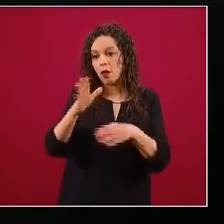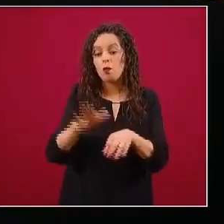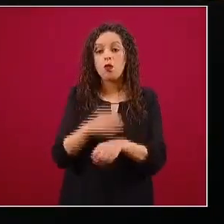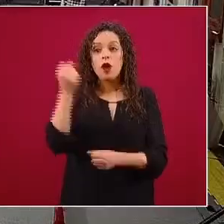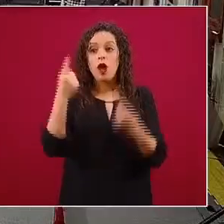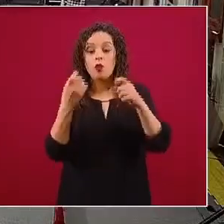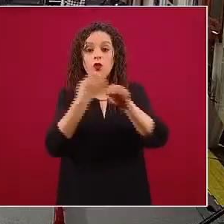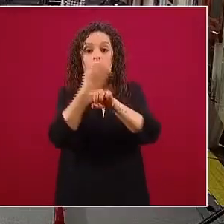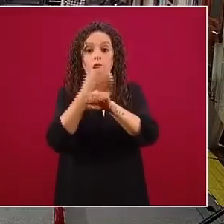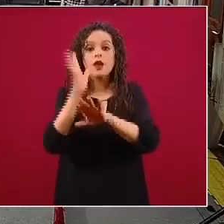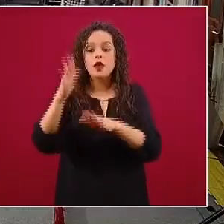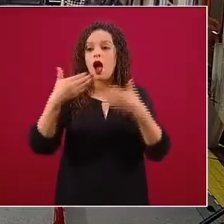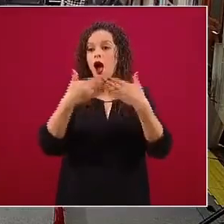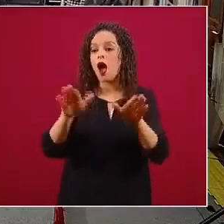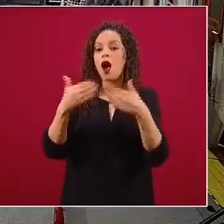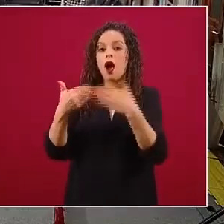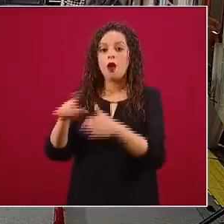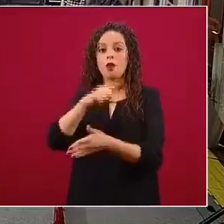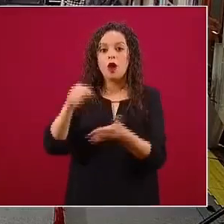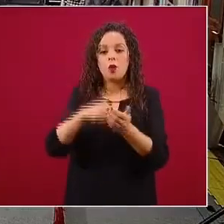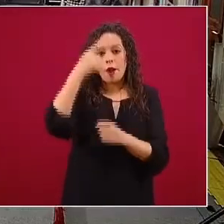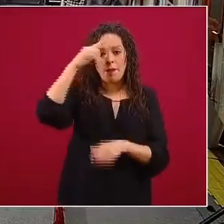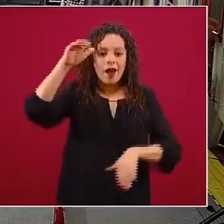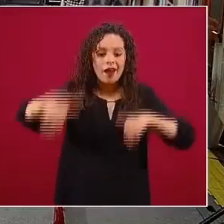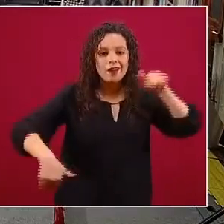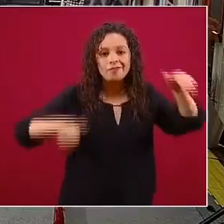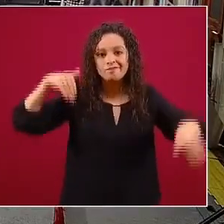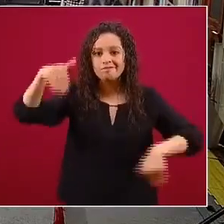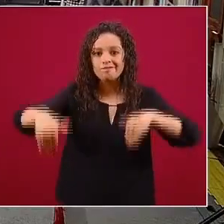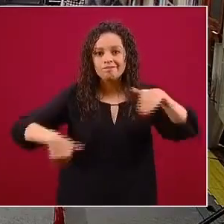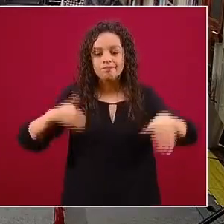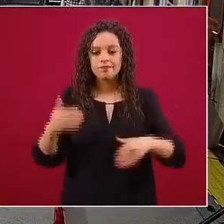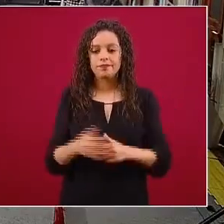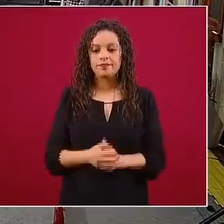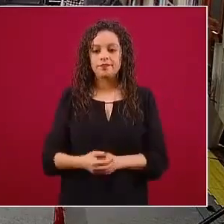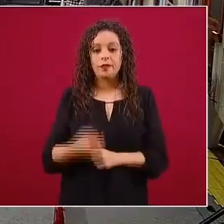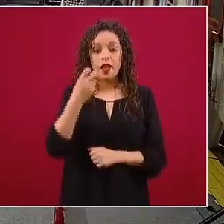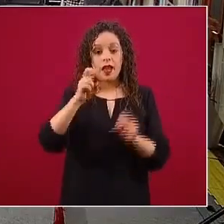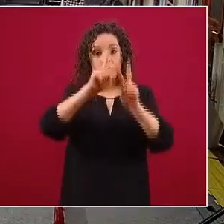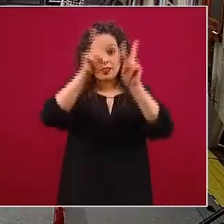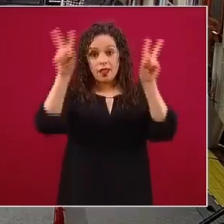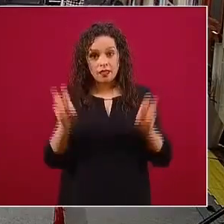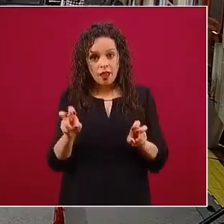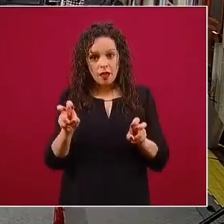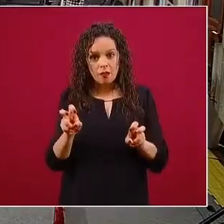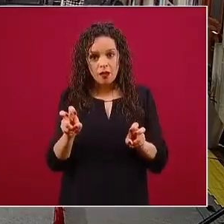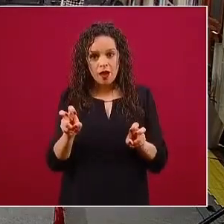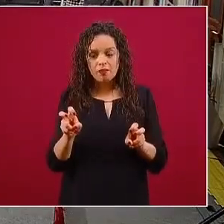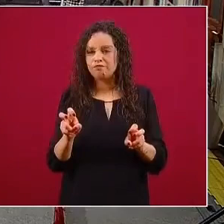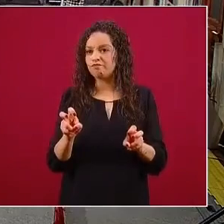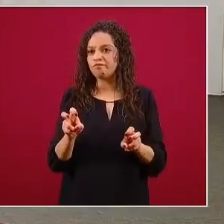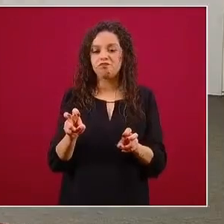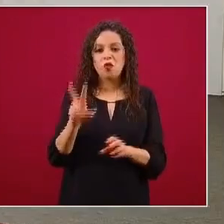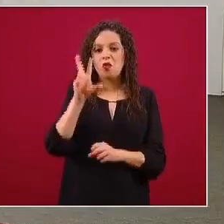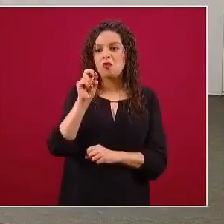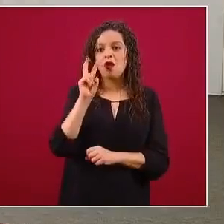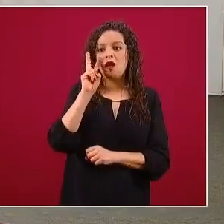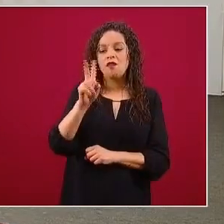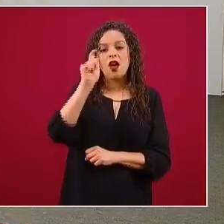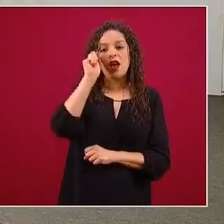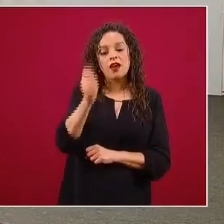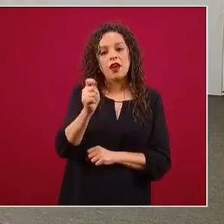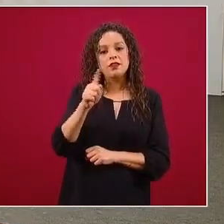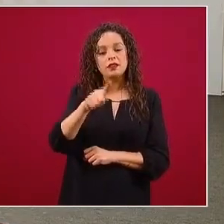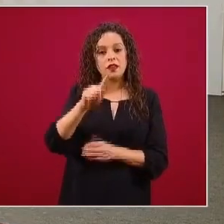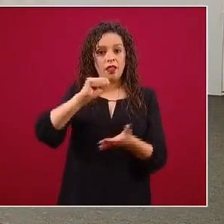balnearios. Gracias por la pregunta. El tema de albercas no lo hemos encontrado extensamente documentado en términos